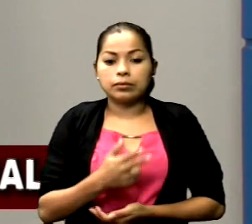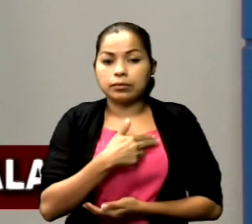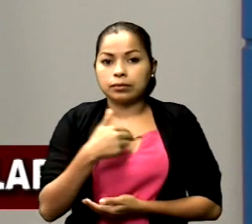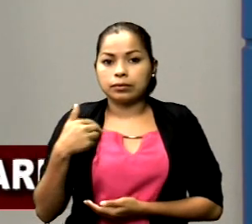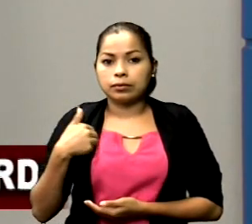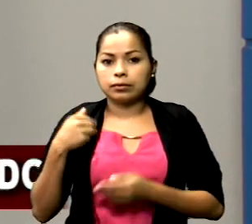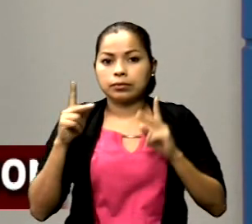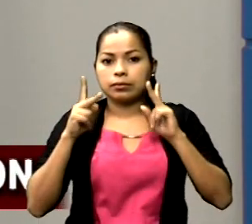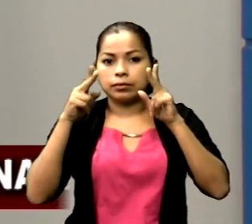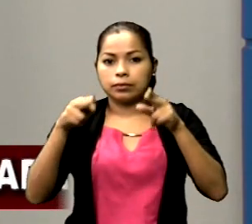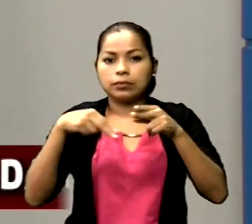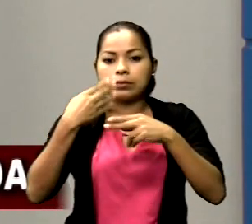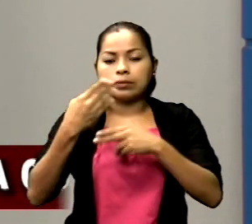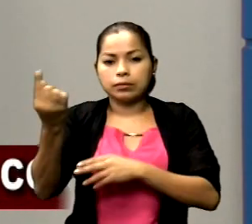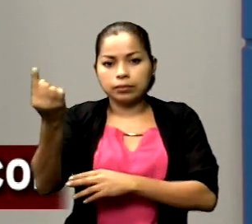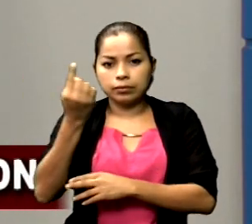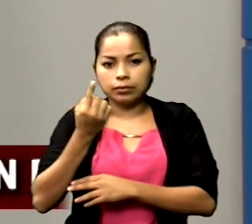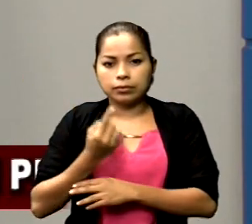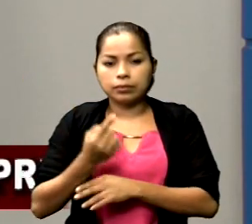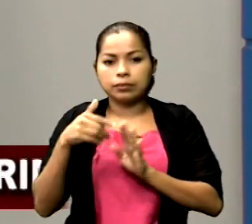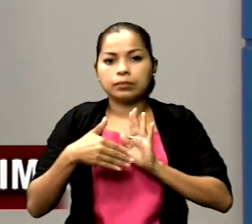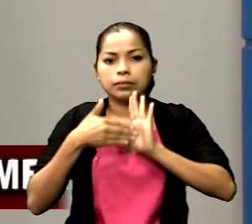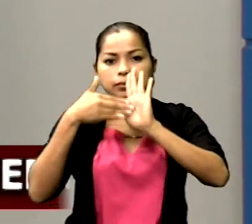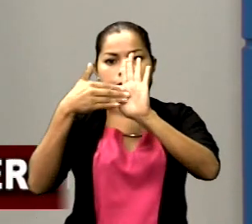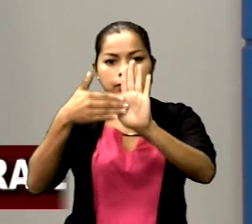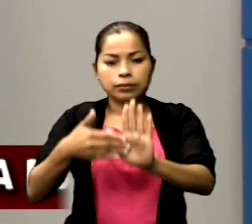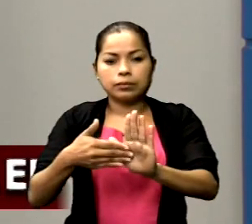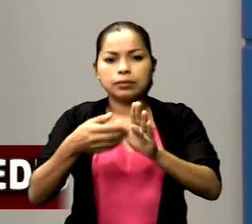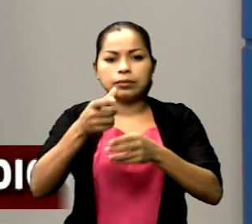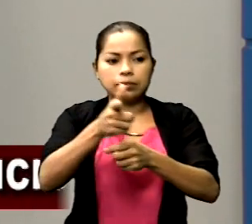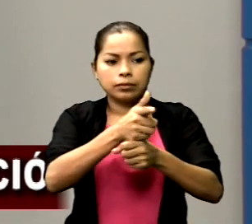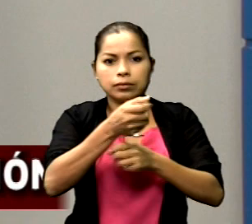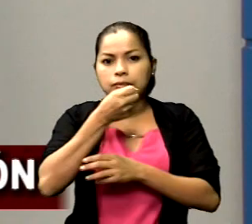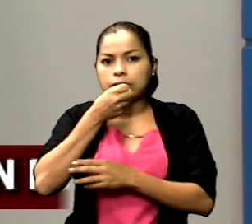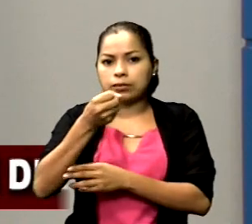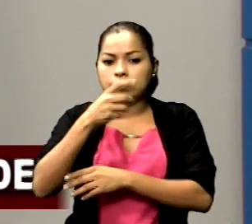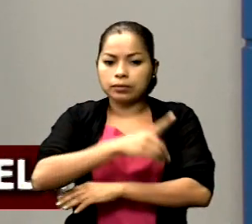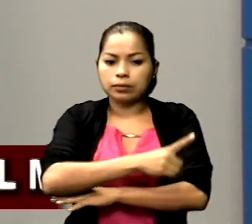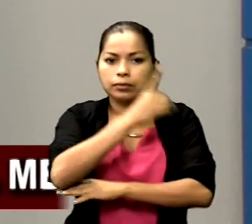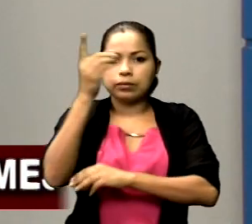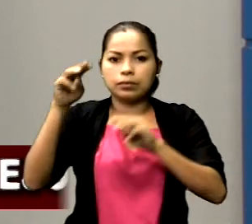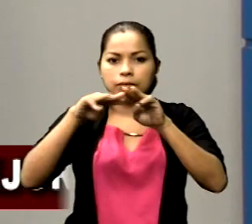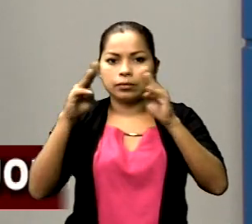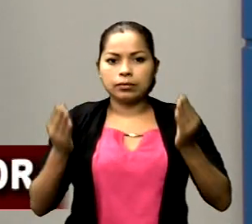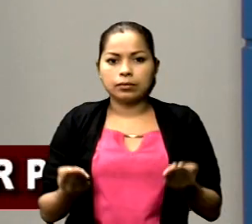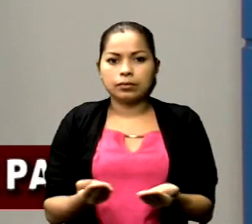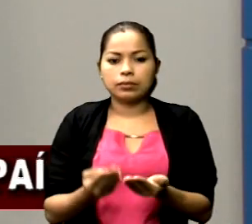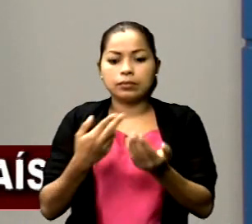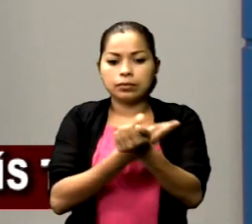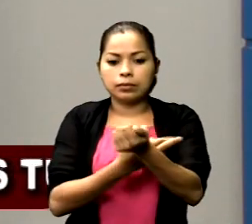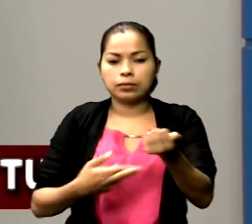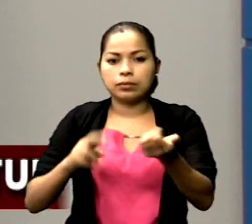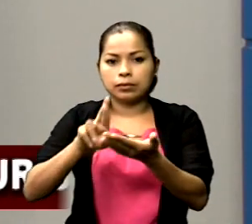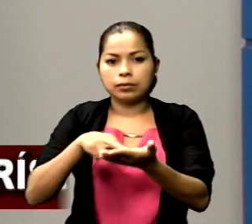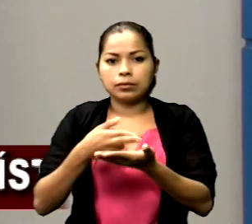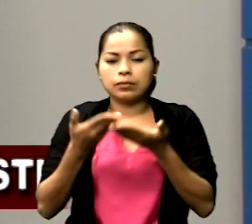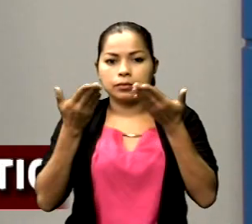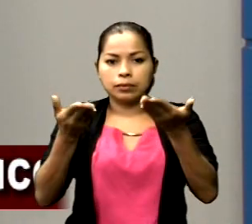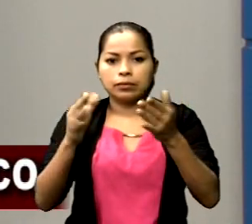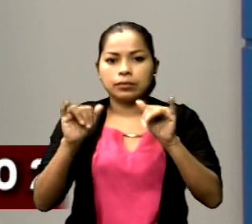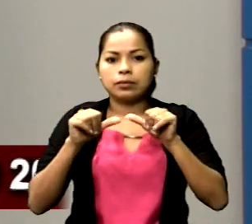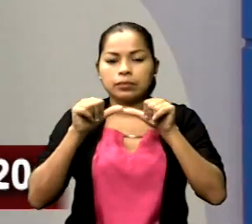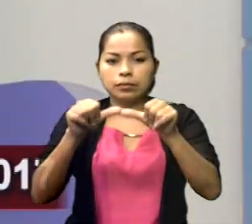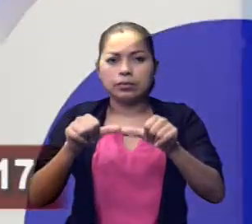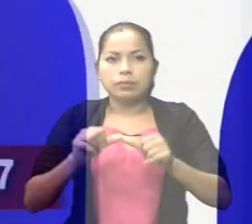Haremos una pausa. Cuando regresemos, les presentaremos un reporte sobre el Día Mundial del Donante de Sangre. Ya